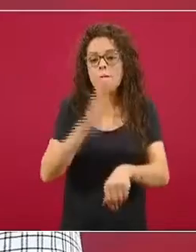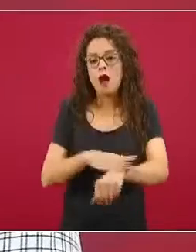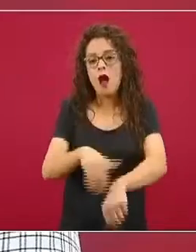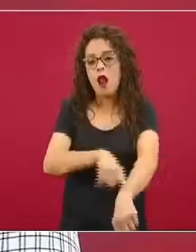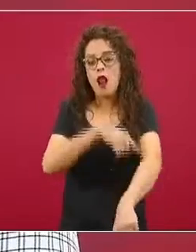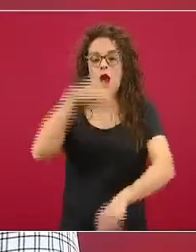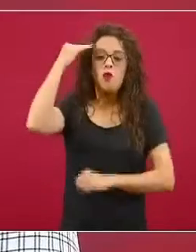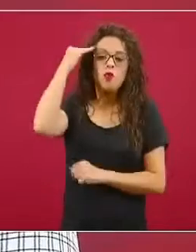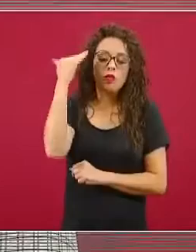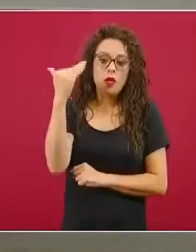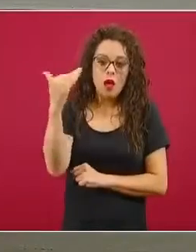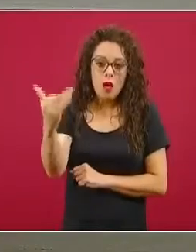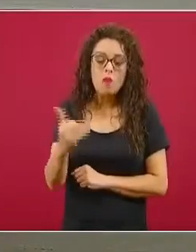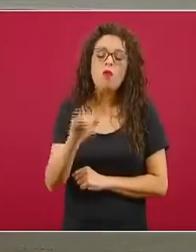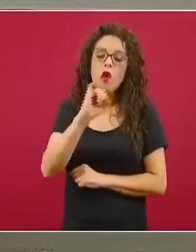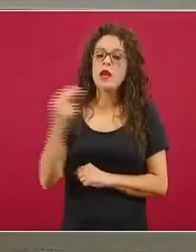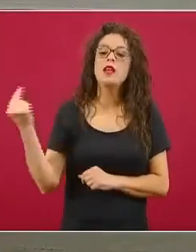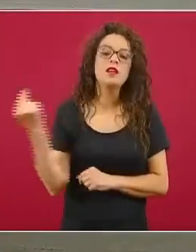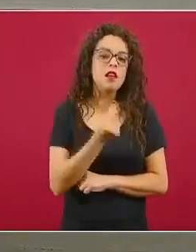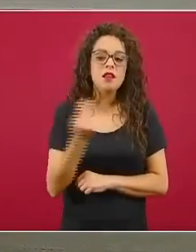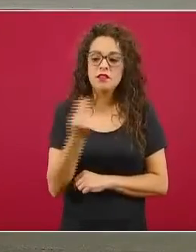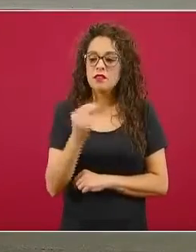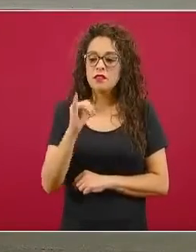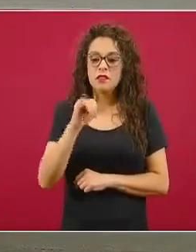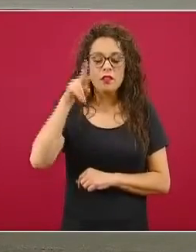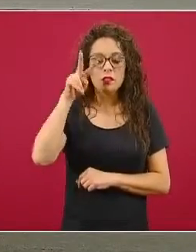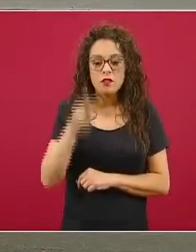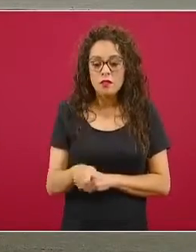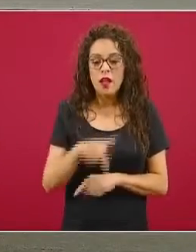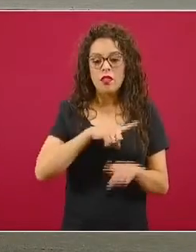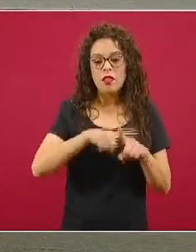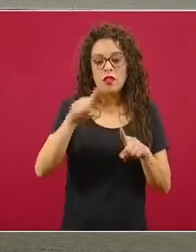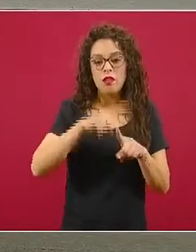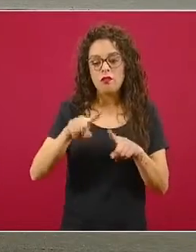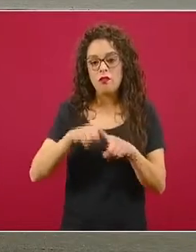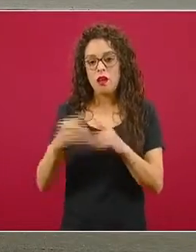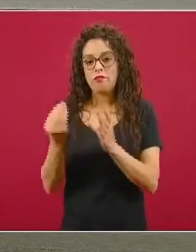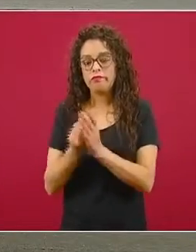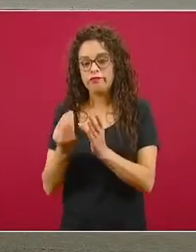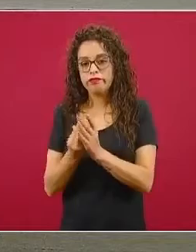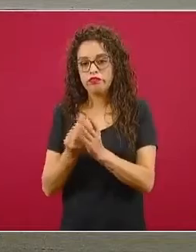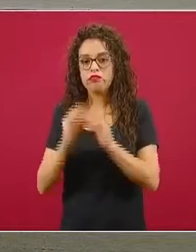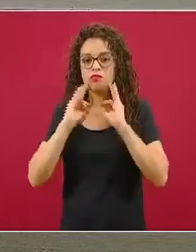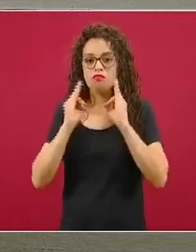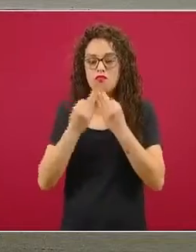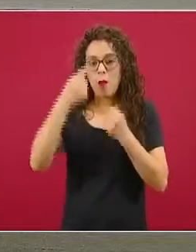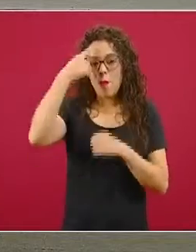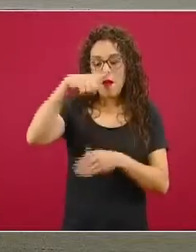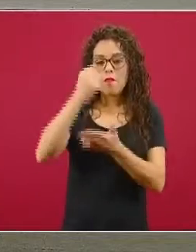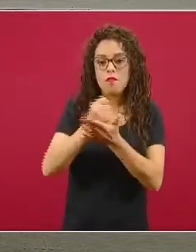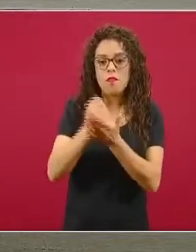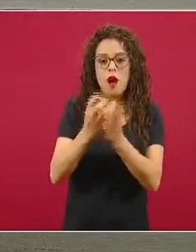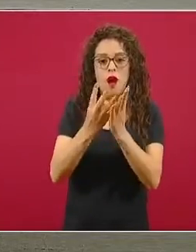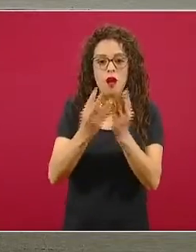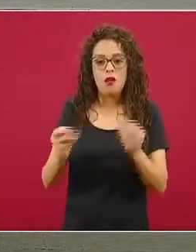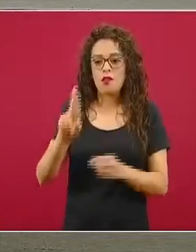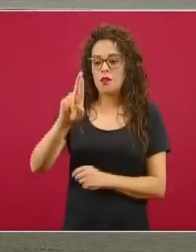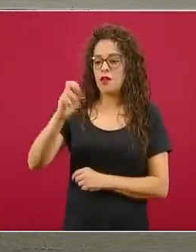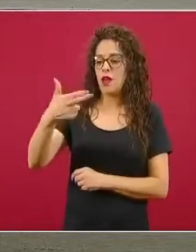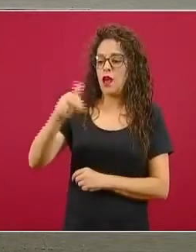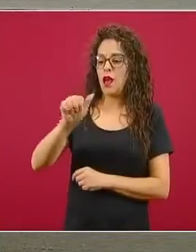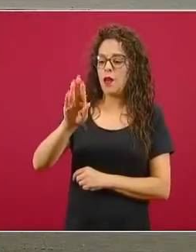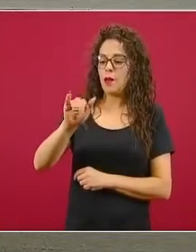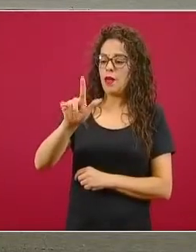seguro se requerirán muchos o diferentes tipos de mecanismos de rehabilitación para que la